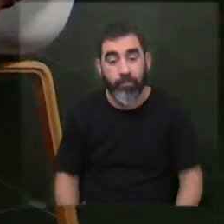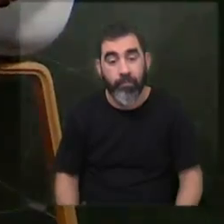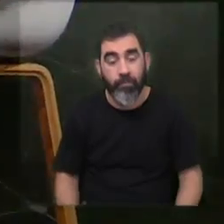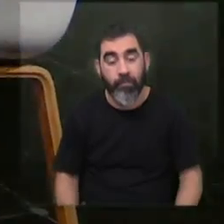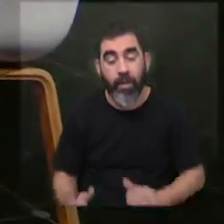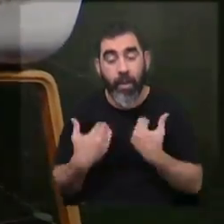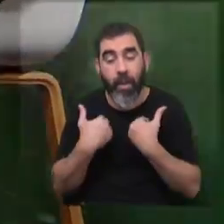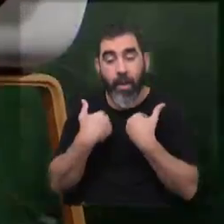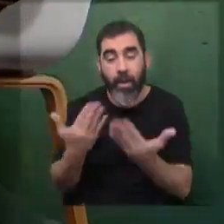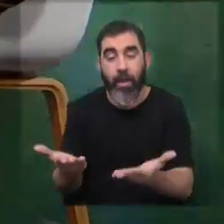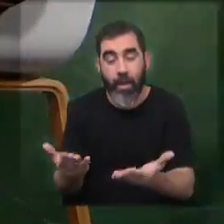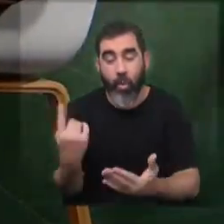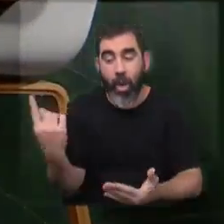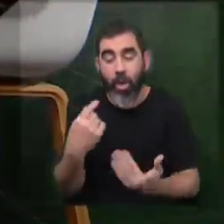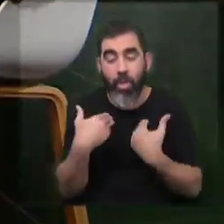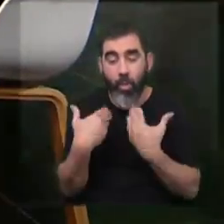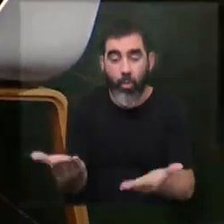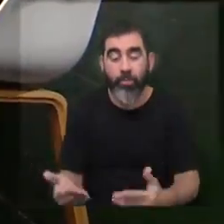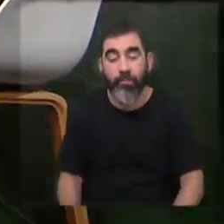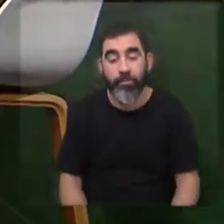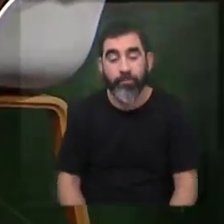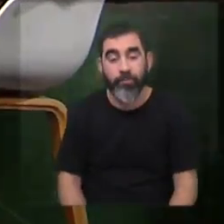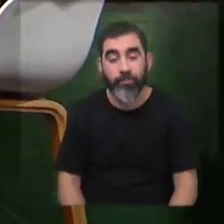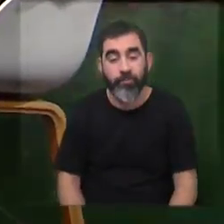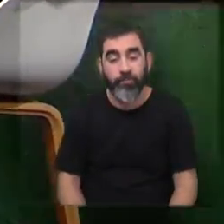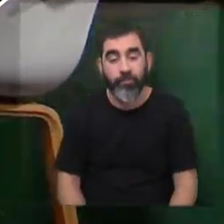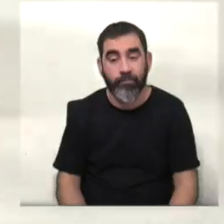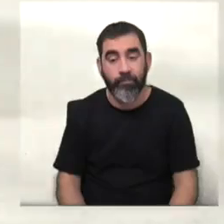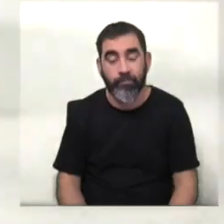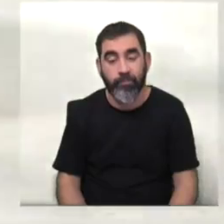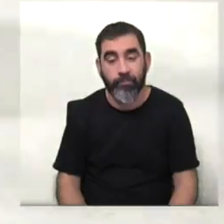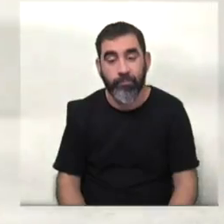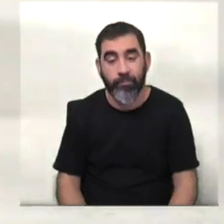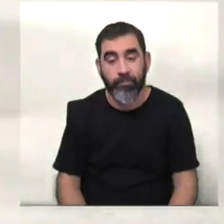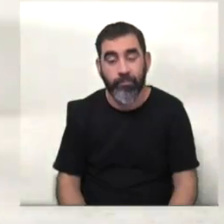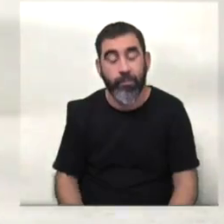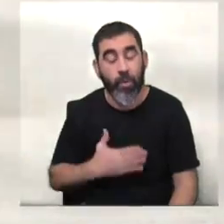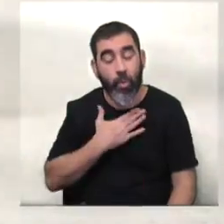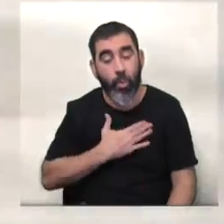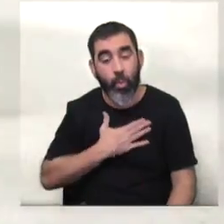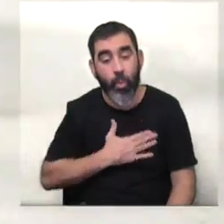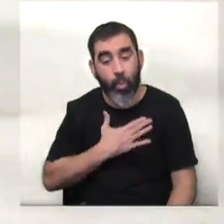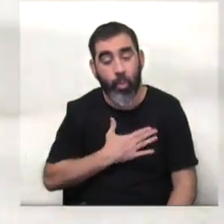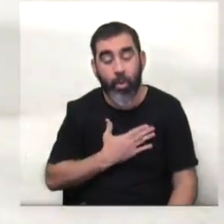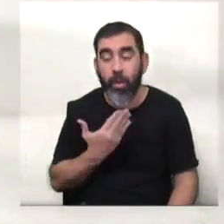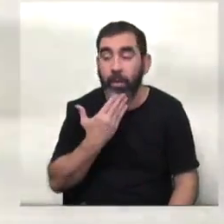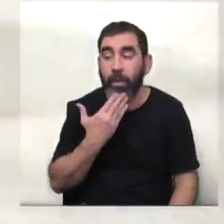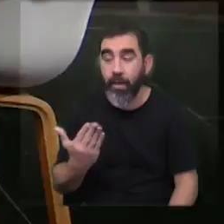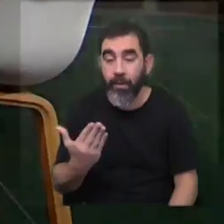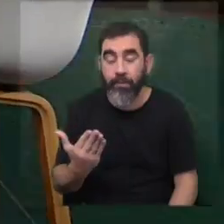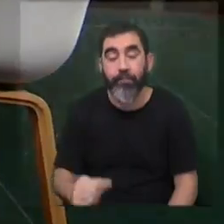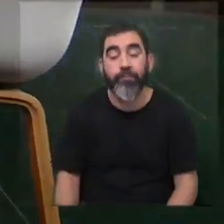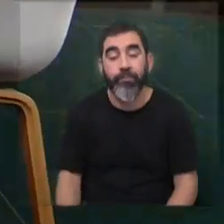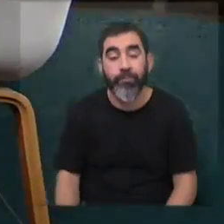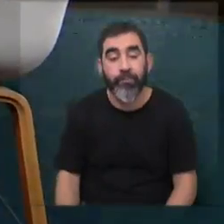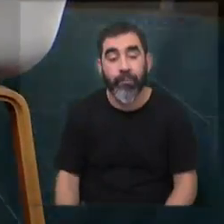de Ística. Muchísimas gracias, muy amables. Para ambos. Bueno, un gusto como siempre. El placer es nuestro, gracias por venir. Por favor. Y Encantada. me